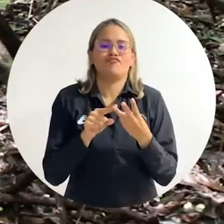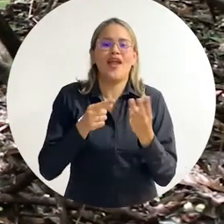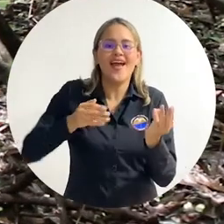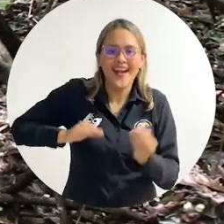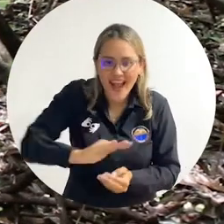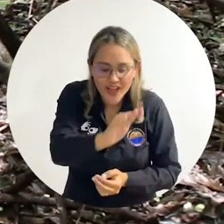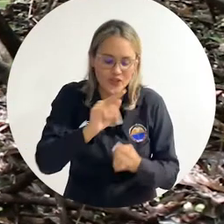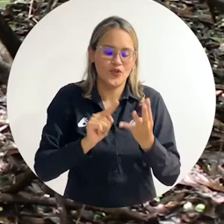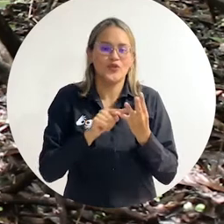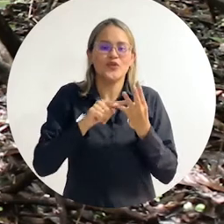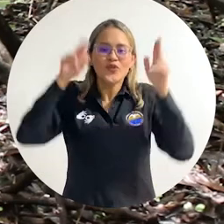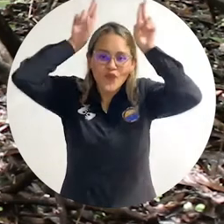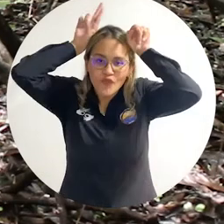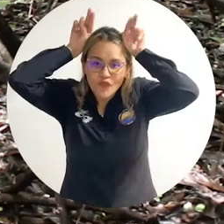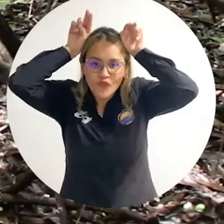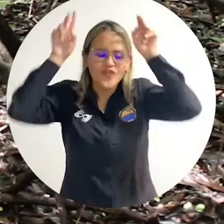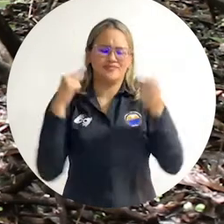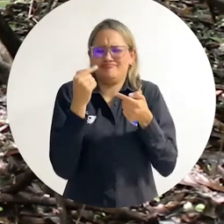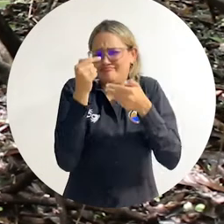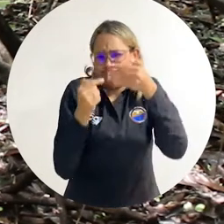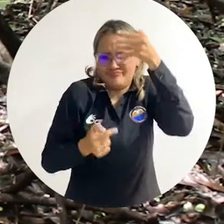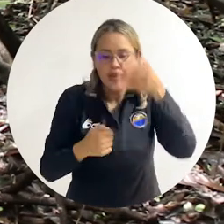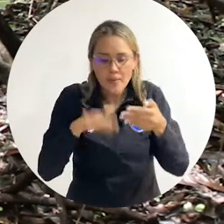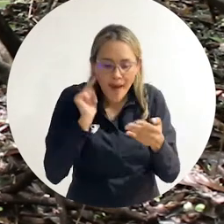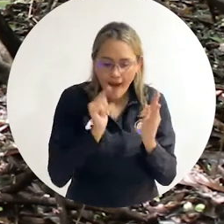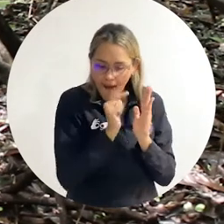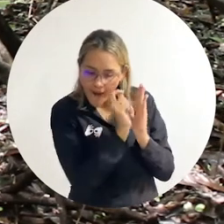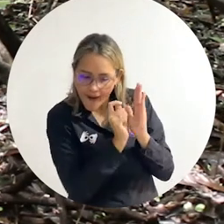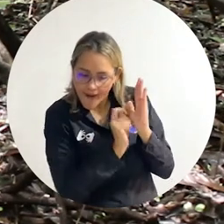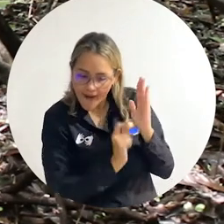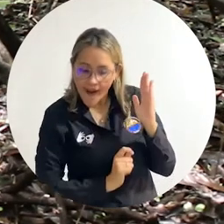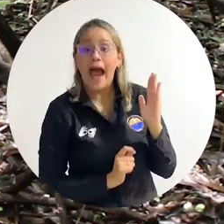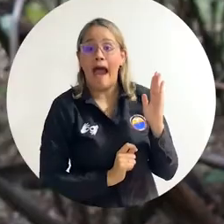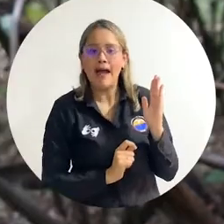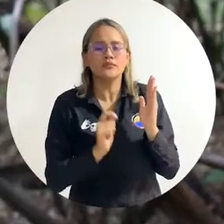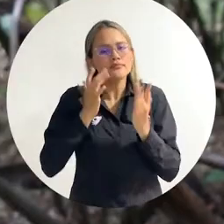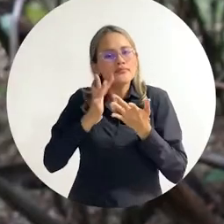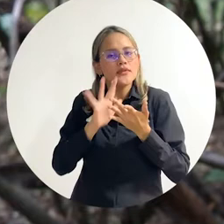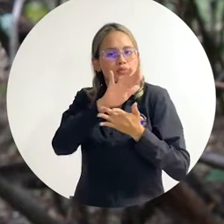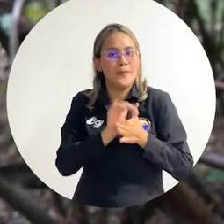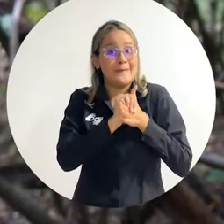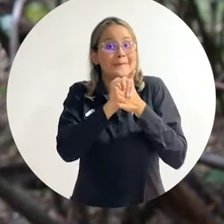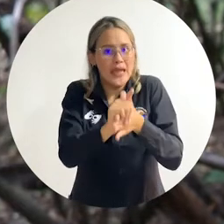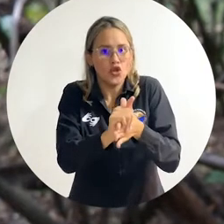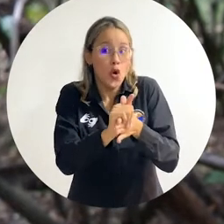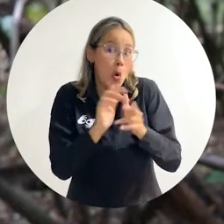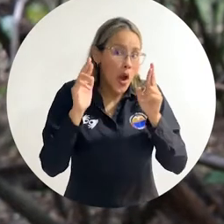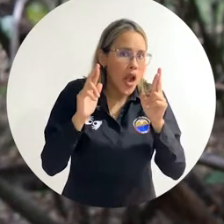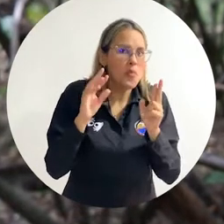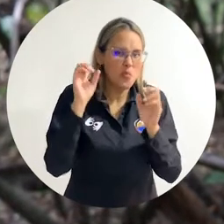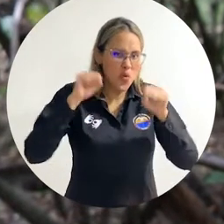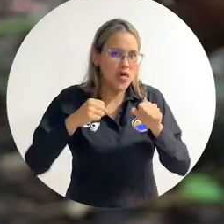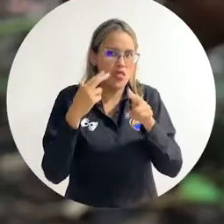tenemos registros de ratones y conejos. Entonces, con esta metodología nosotros esperamos que estas especies